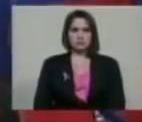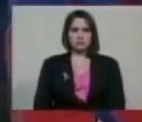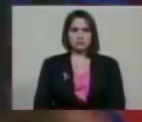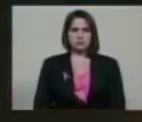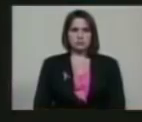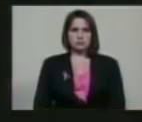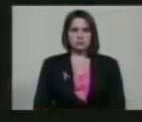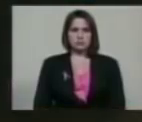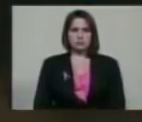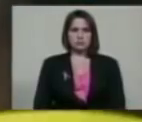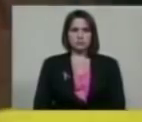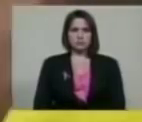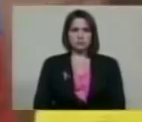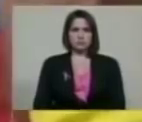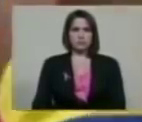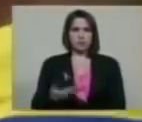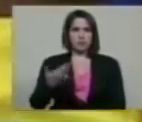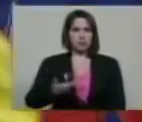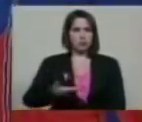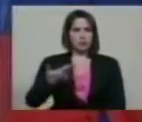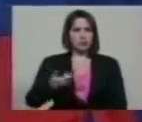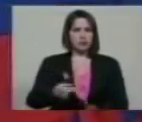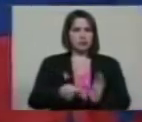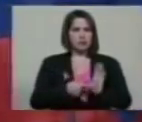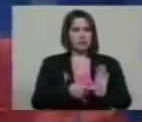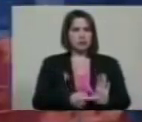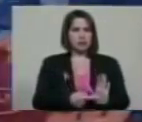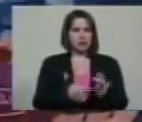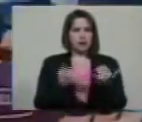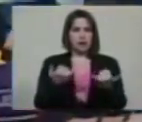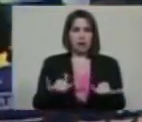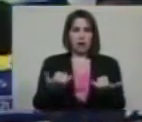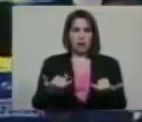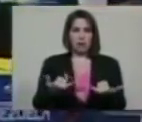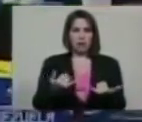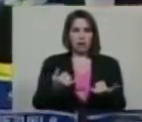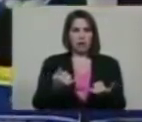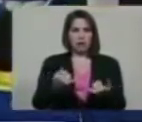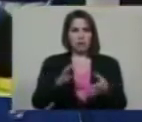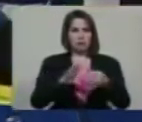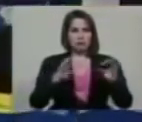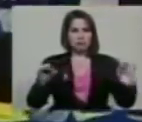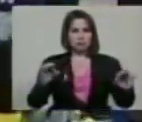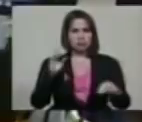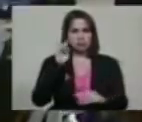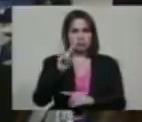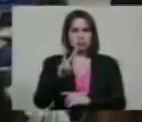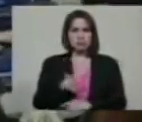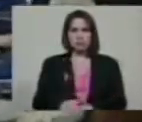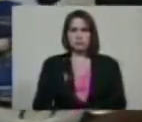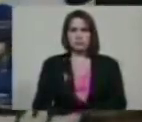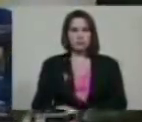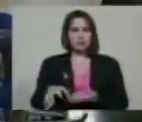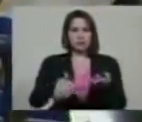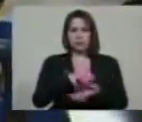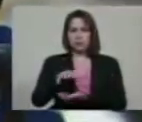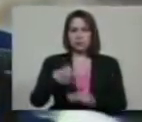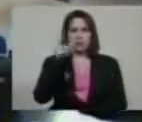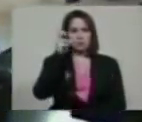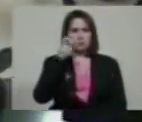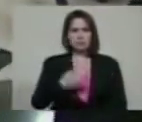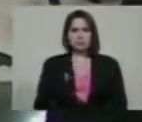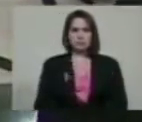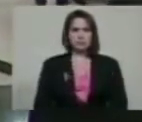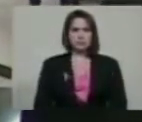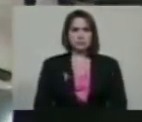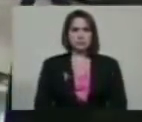Importante destacar que durante esta edición de los Juegos Olímpicos de la Juventud se obtuvieron 3 medallas de oro. El jefe de